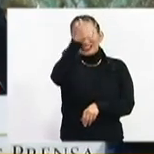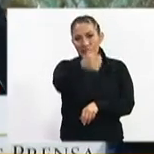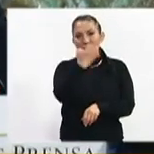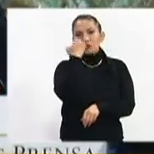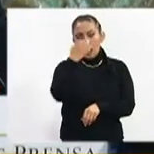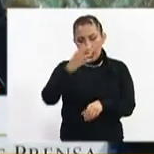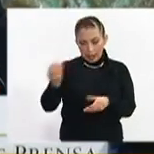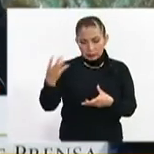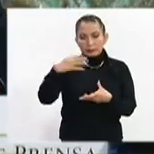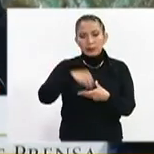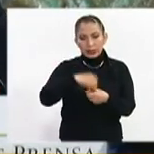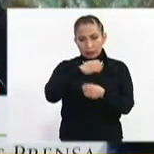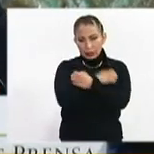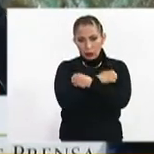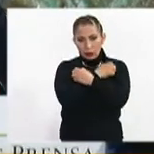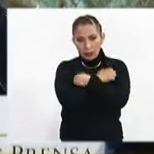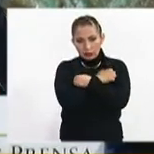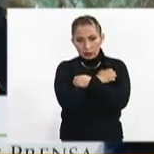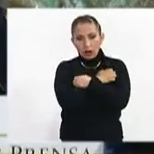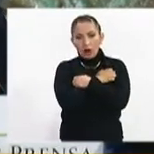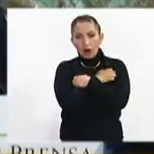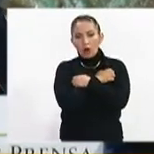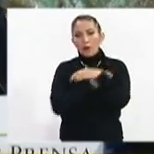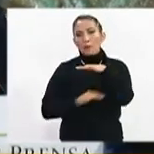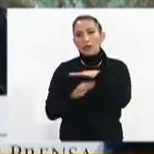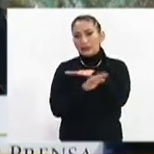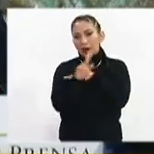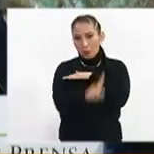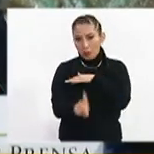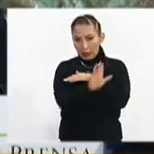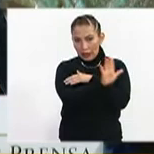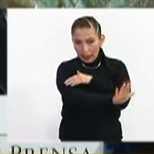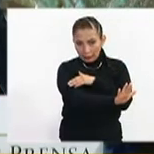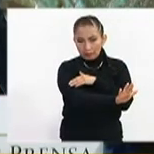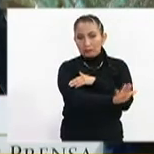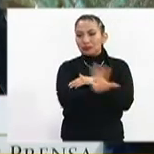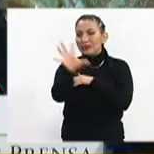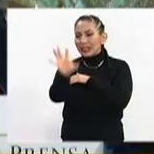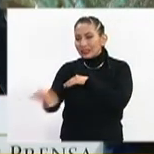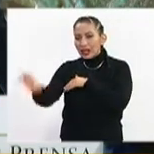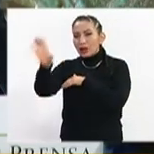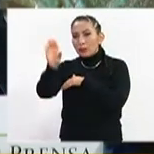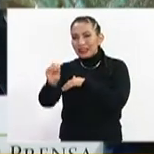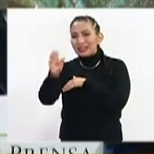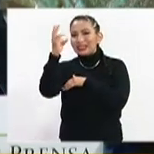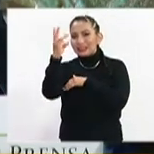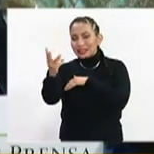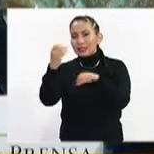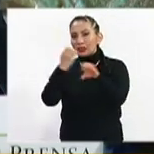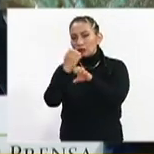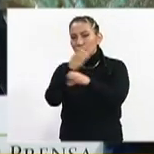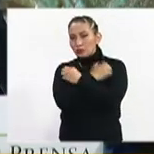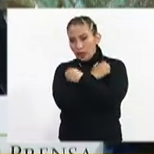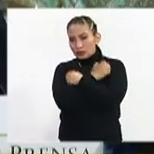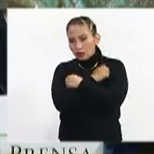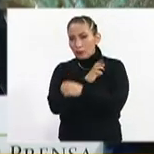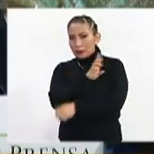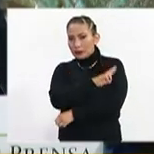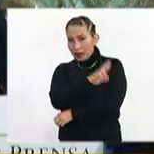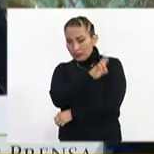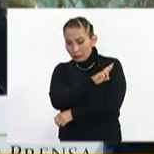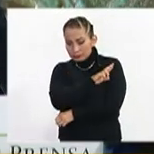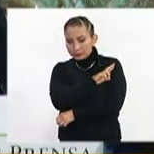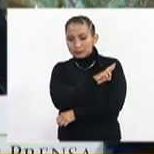136 escuelas de educación básica públicas, 593 de educación básica